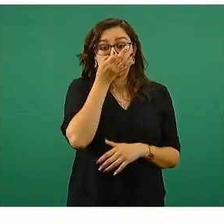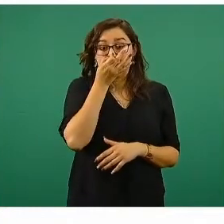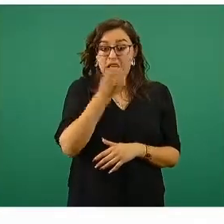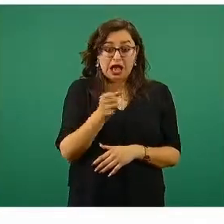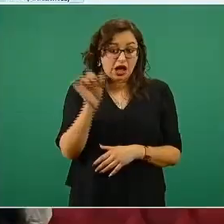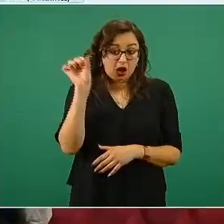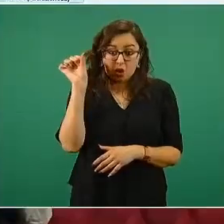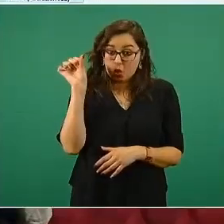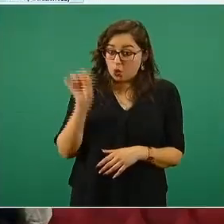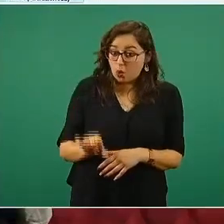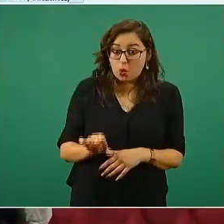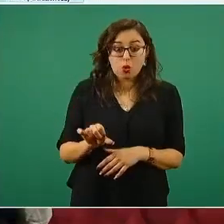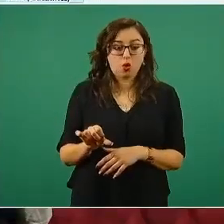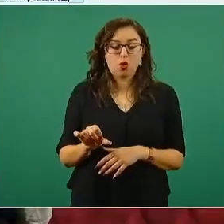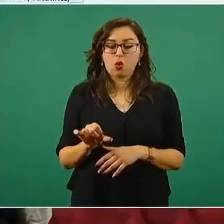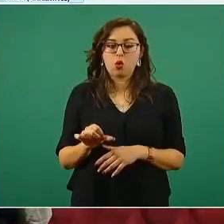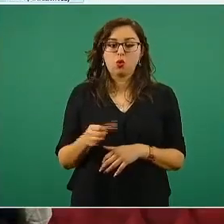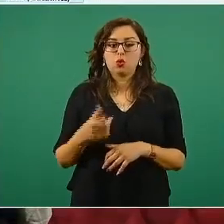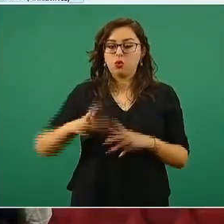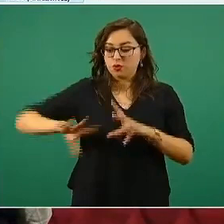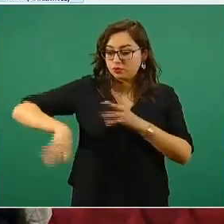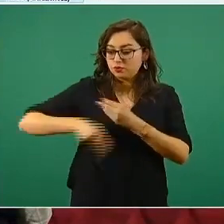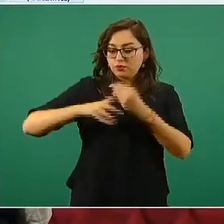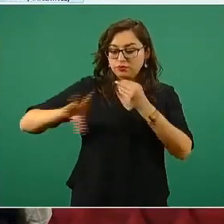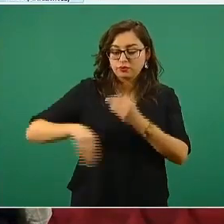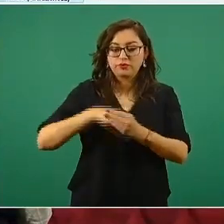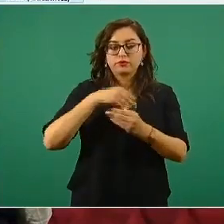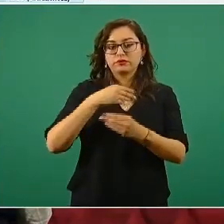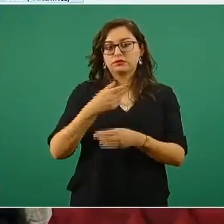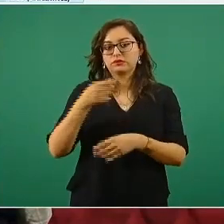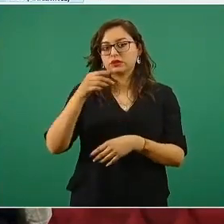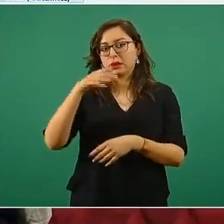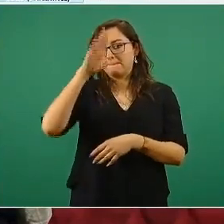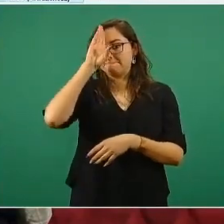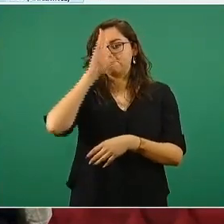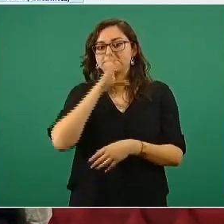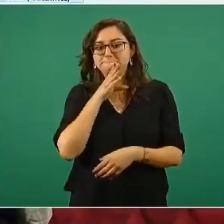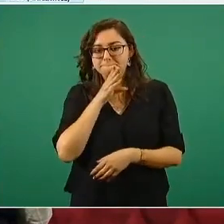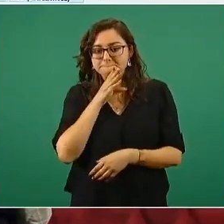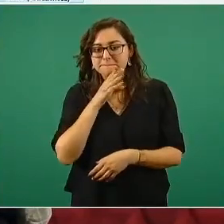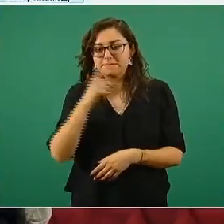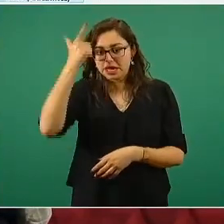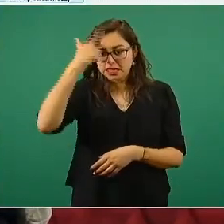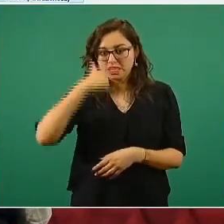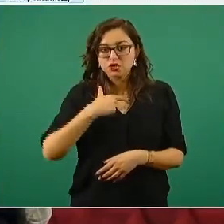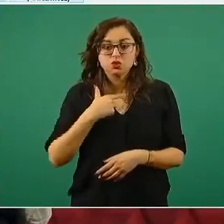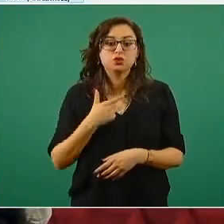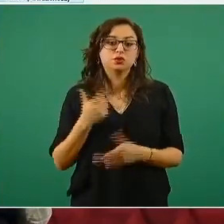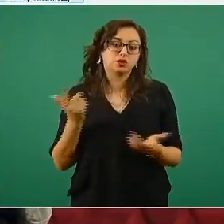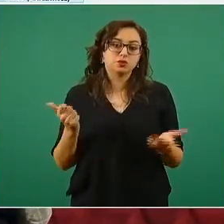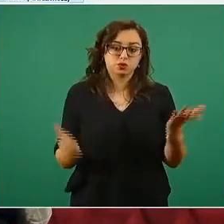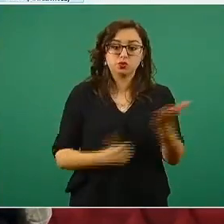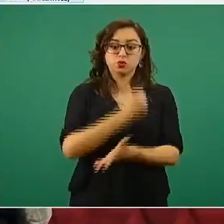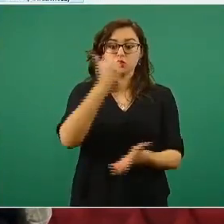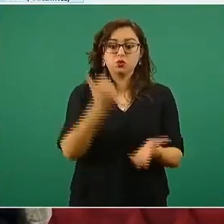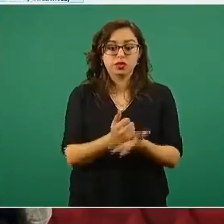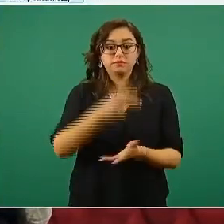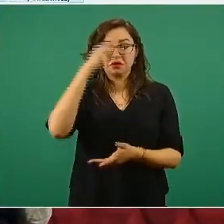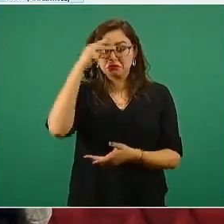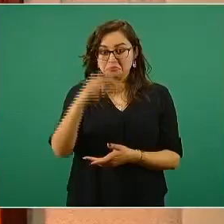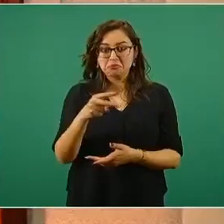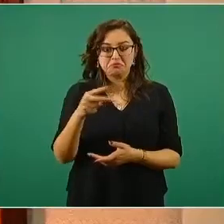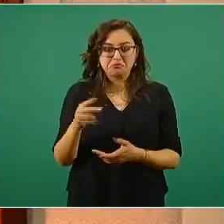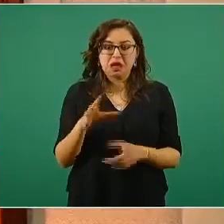con los reportes que se realicen al cierre, es decir, hasta la medianoche, muy probablemente la Ciudad de México sea de las primeras